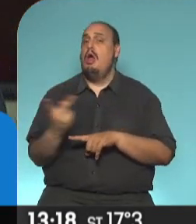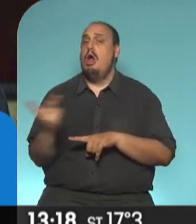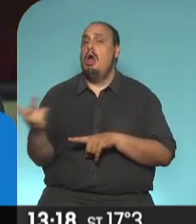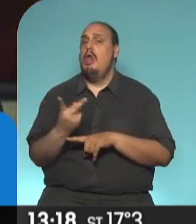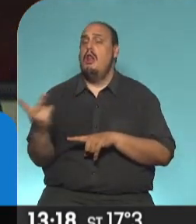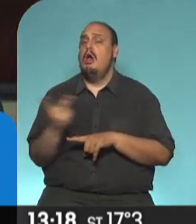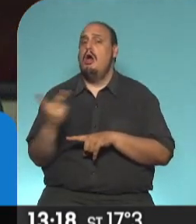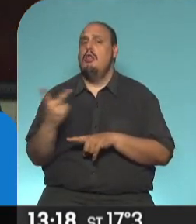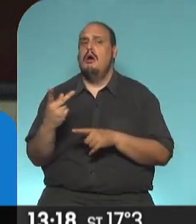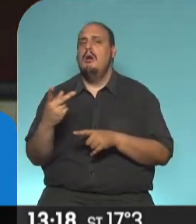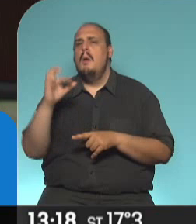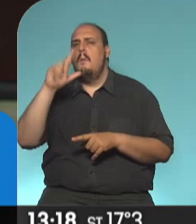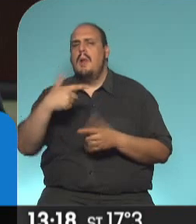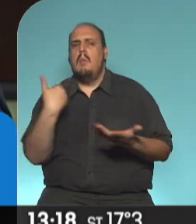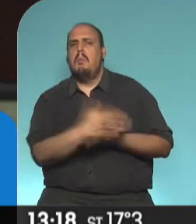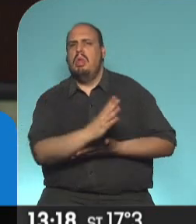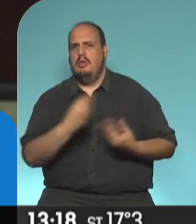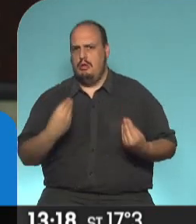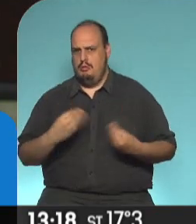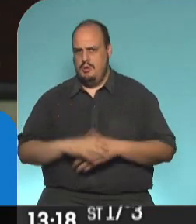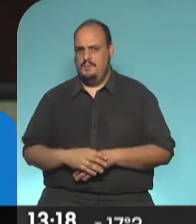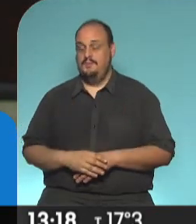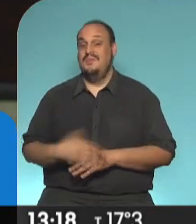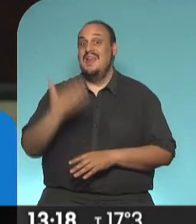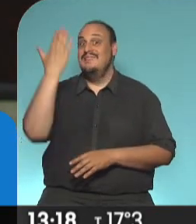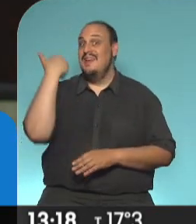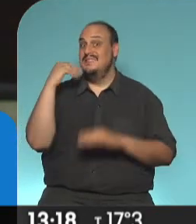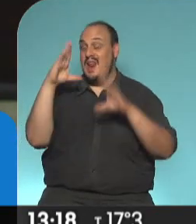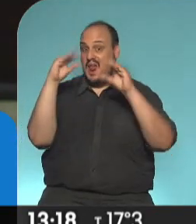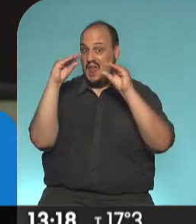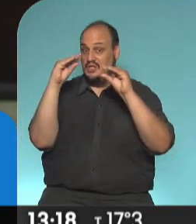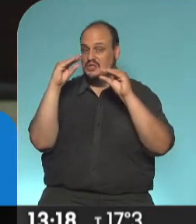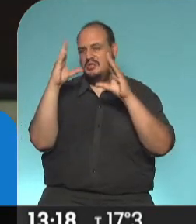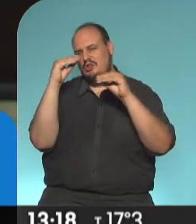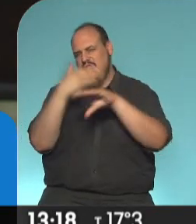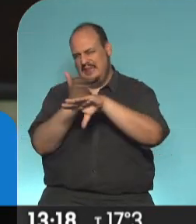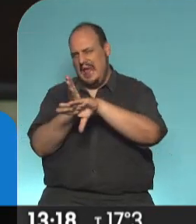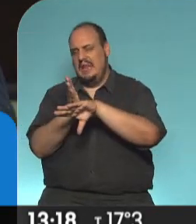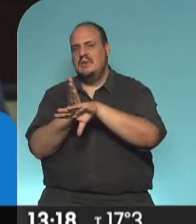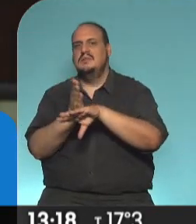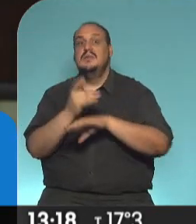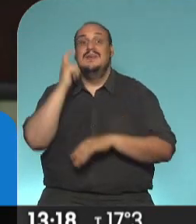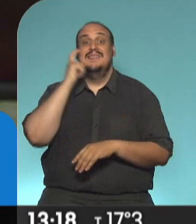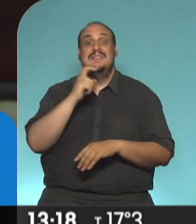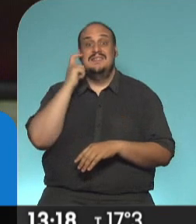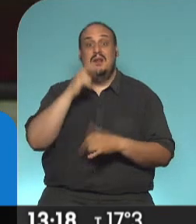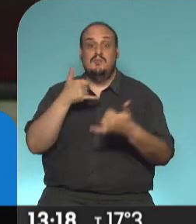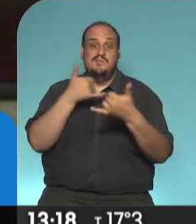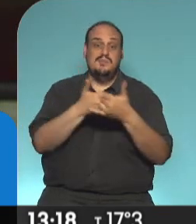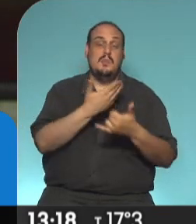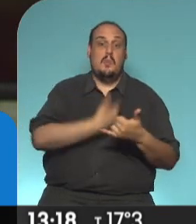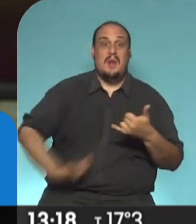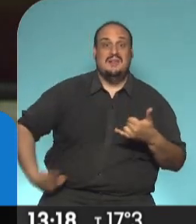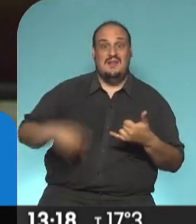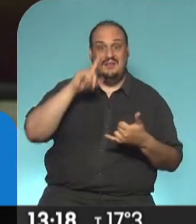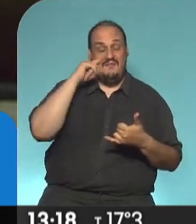cómo iba a ser el desalojo del día de hoy y que ayer a la noche estar de noche axel kiciloff se comunicó con el presidente de